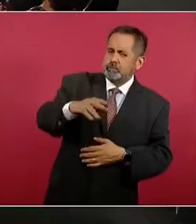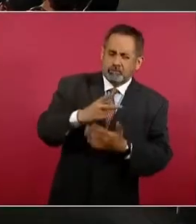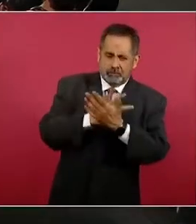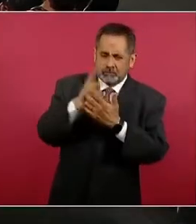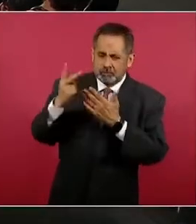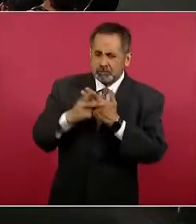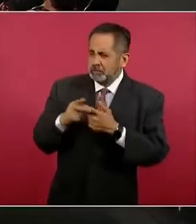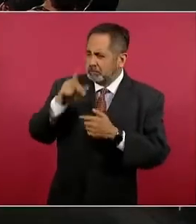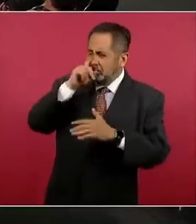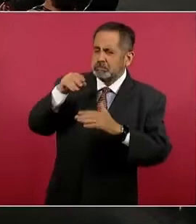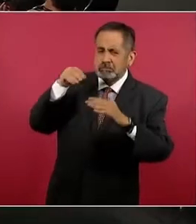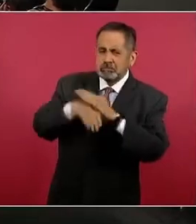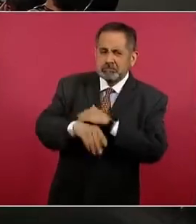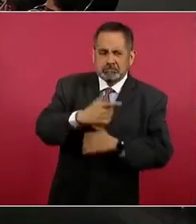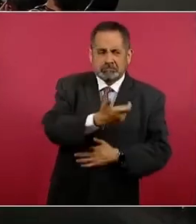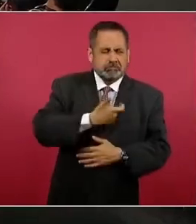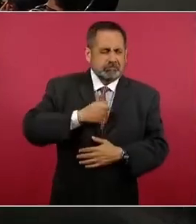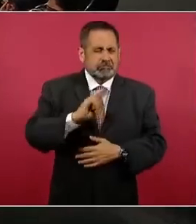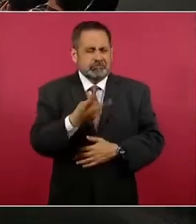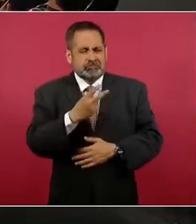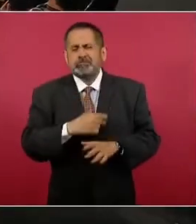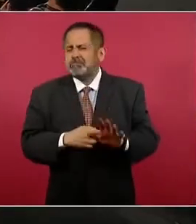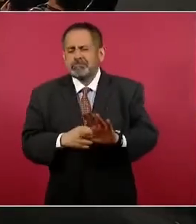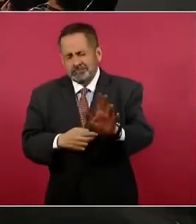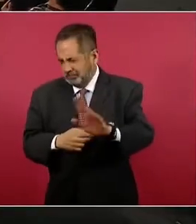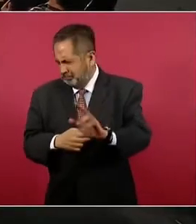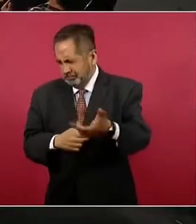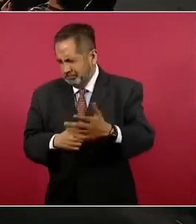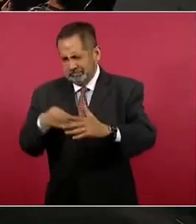por el bajo nivel de devolución? No, el